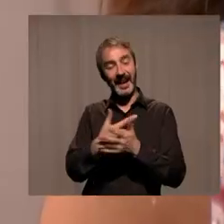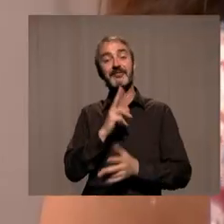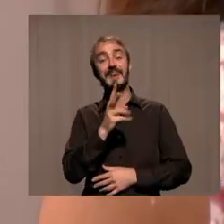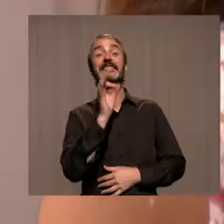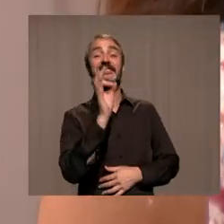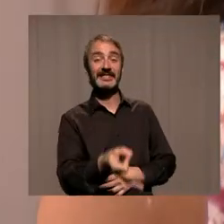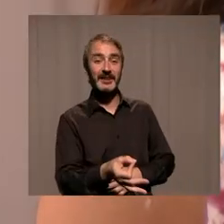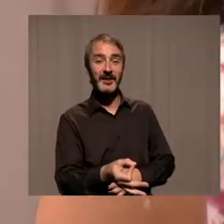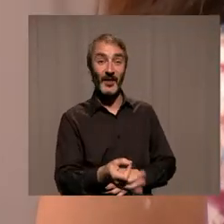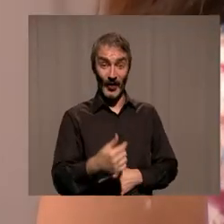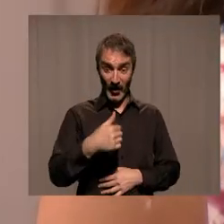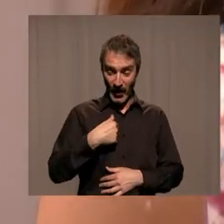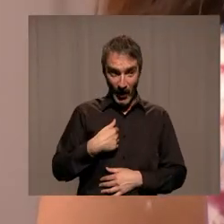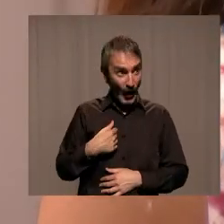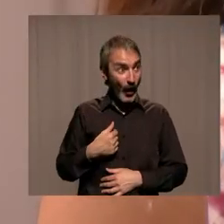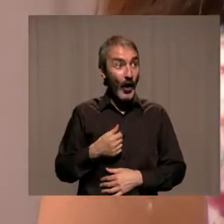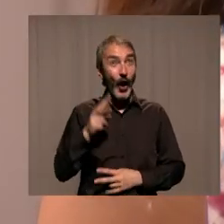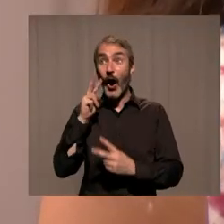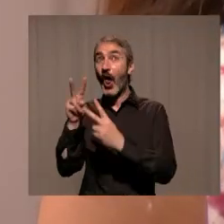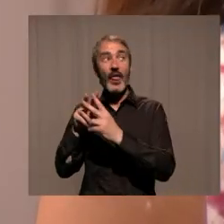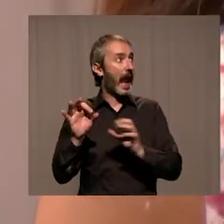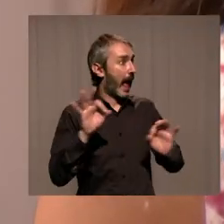porque yo no conocía a nadie aquí